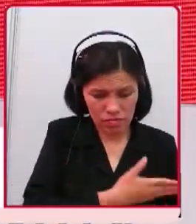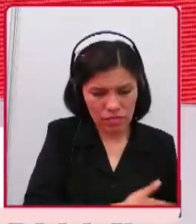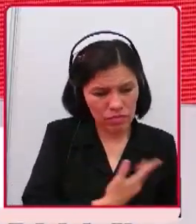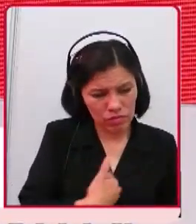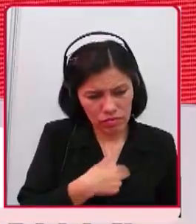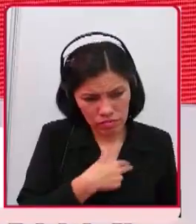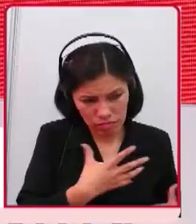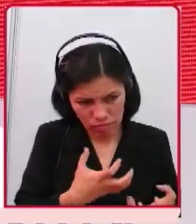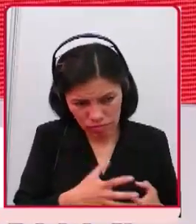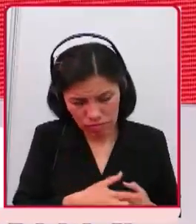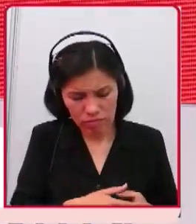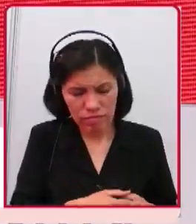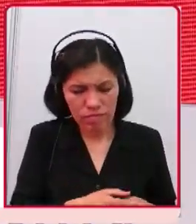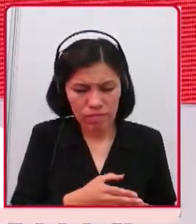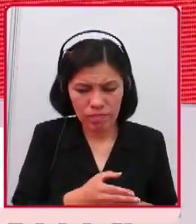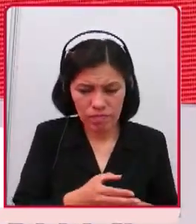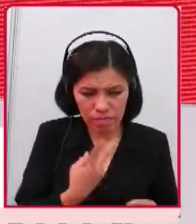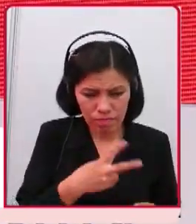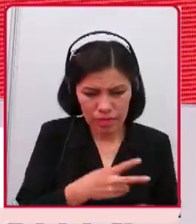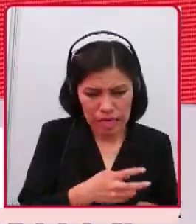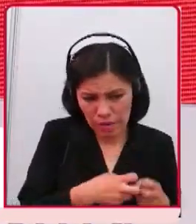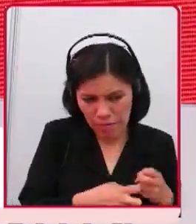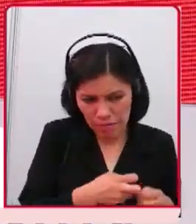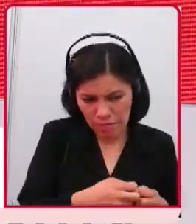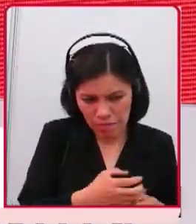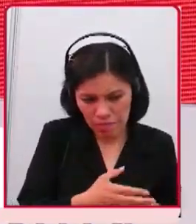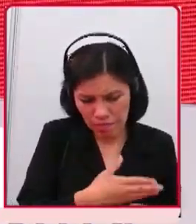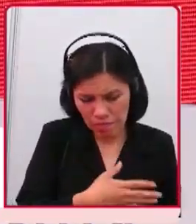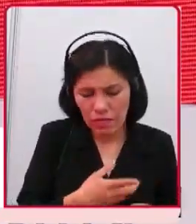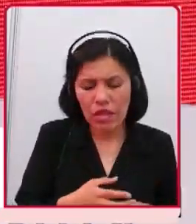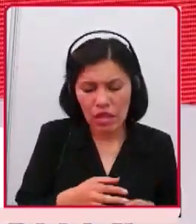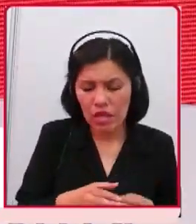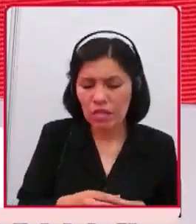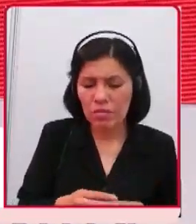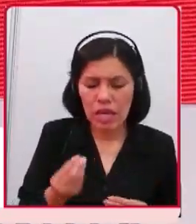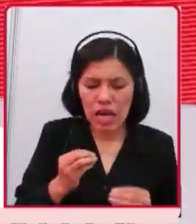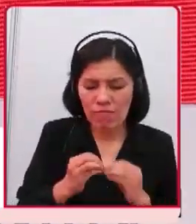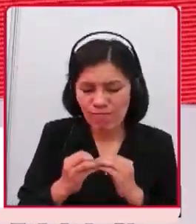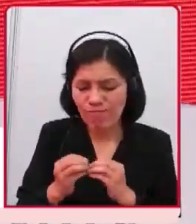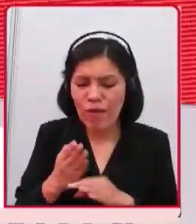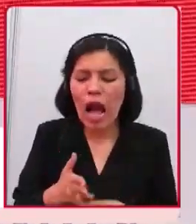acción, detectar el problema. Las arcillas obviamente tienen un efecto importante y es